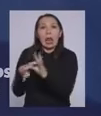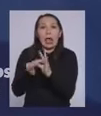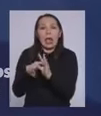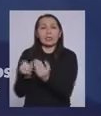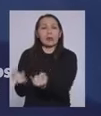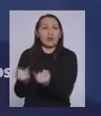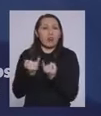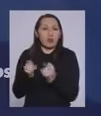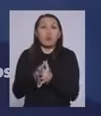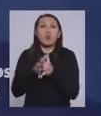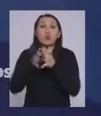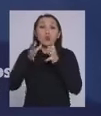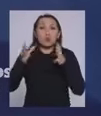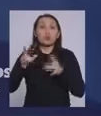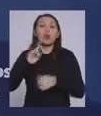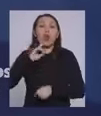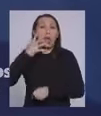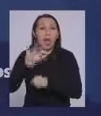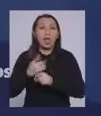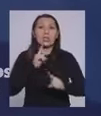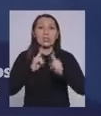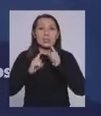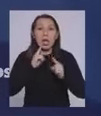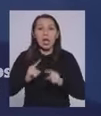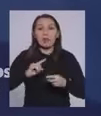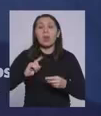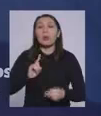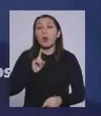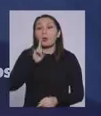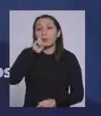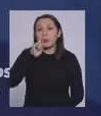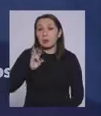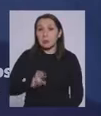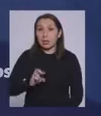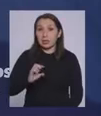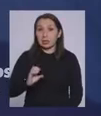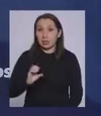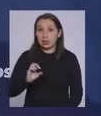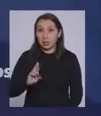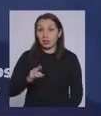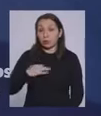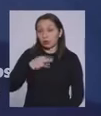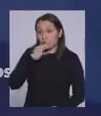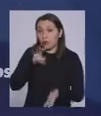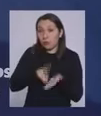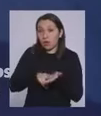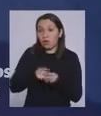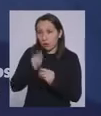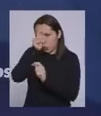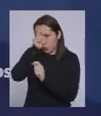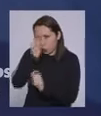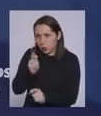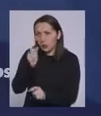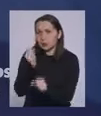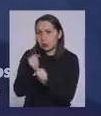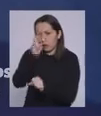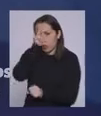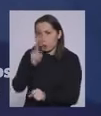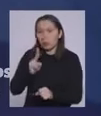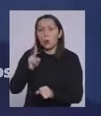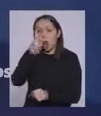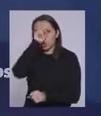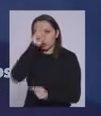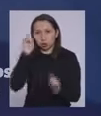cantidad gigantesca que tenemos de exámenes de reacción polimerasa en cadena. Yo reconozco lo que ha hecho la atención primaria y la